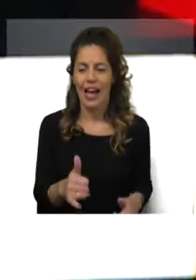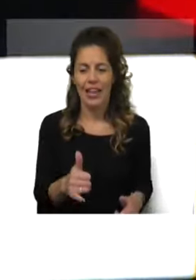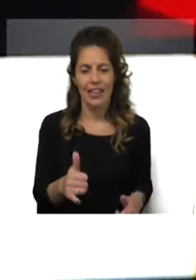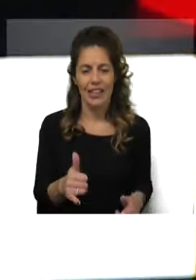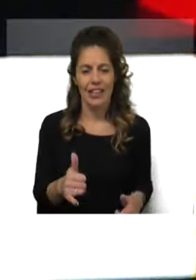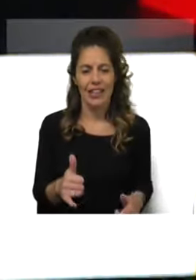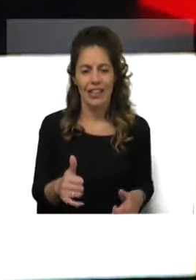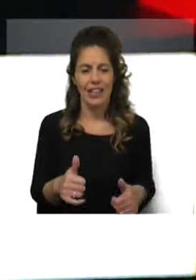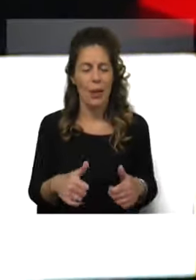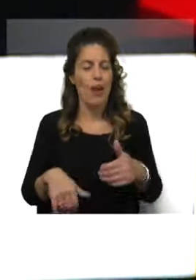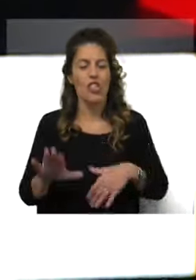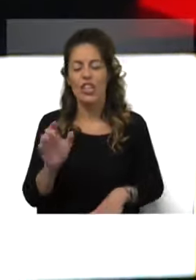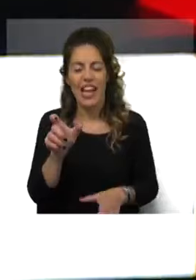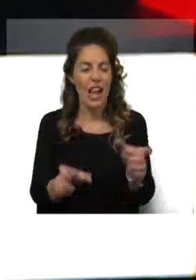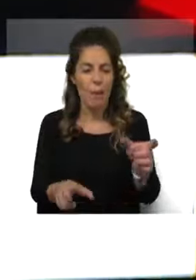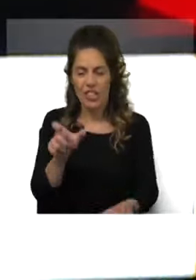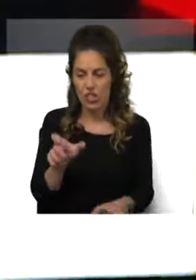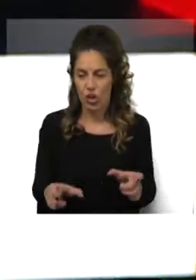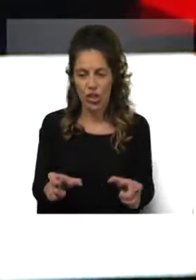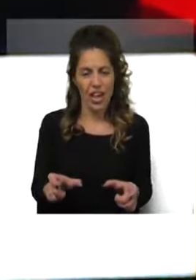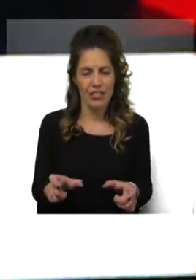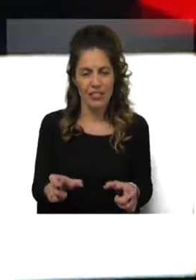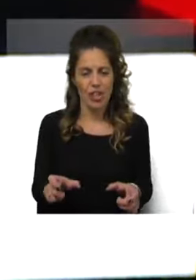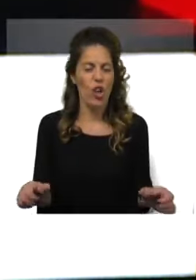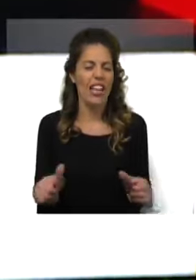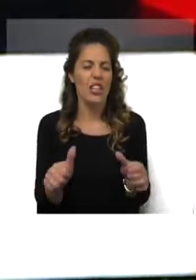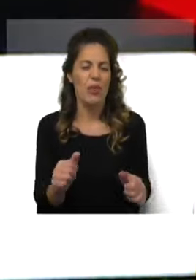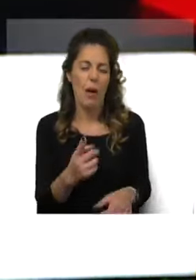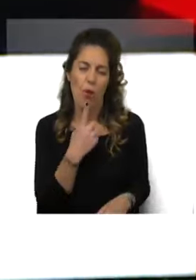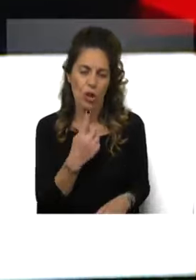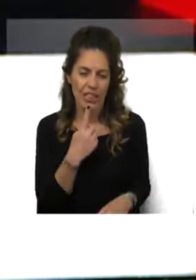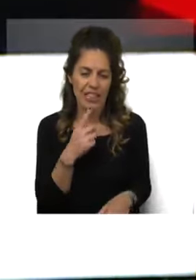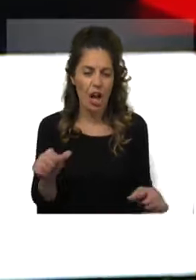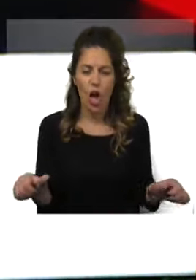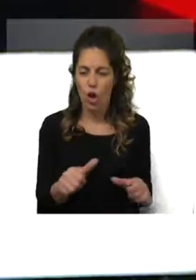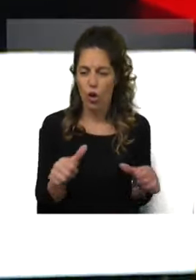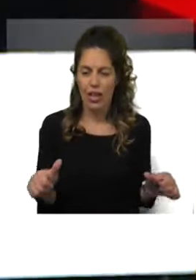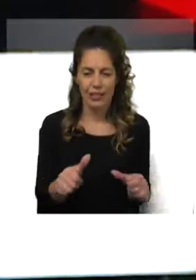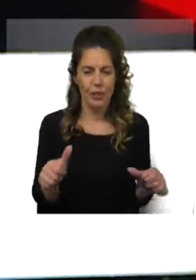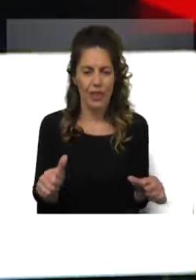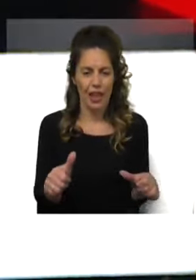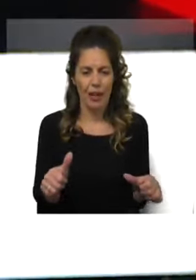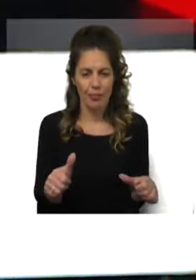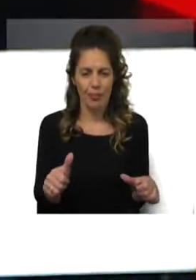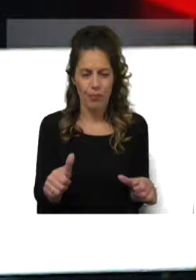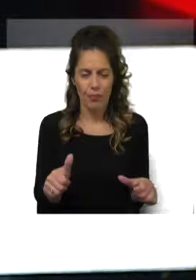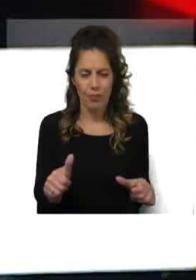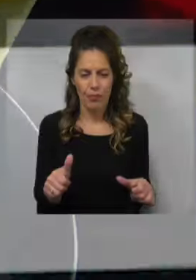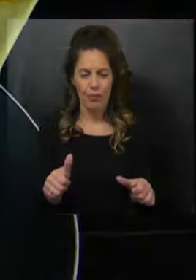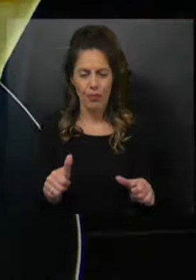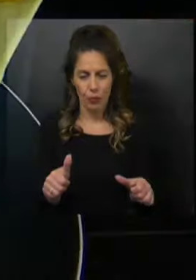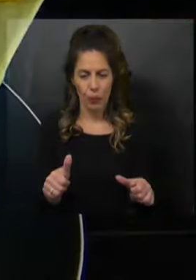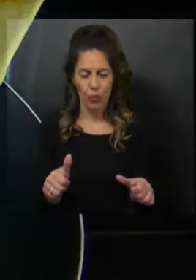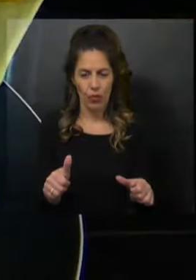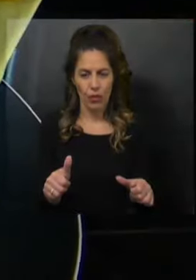de de Grandes mayorías de la población con la con la actividad política o con la actividad diría este incluso